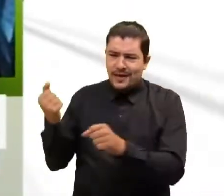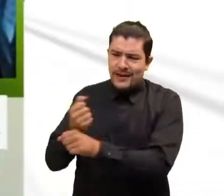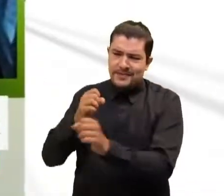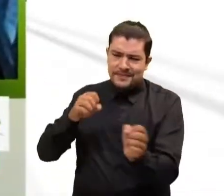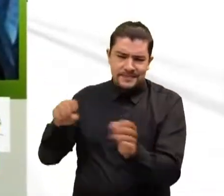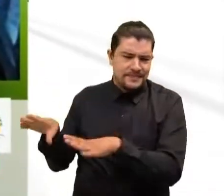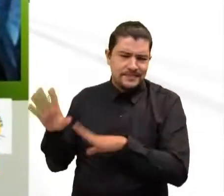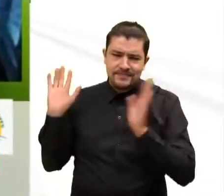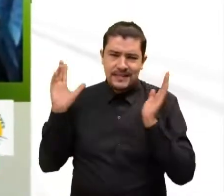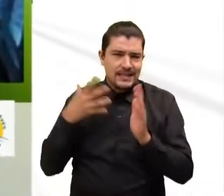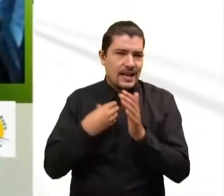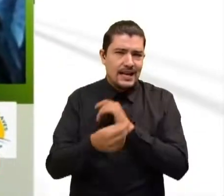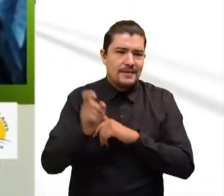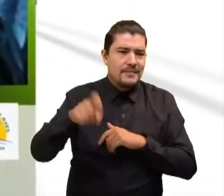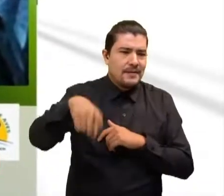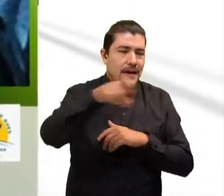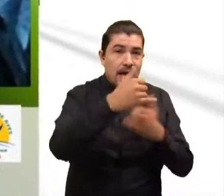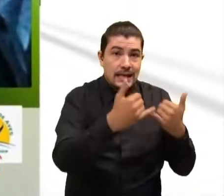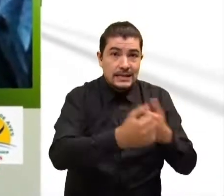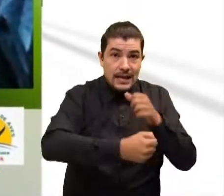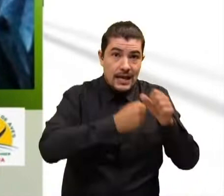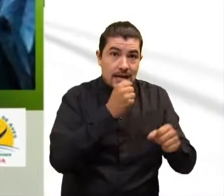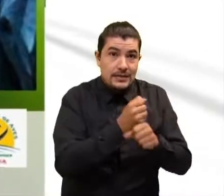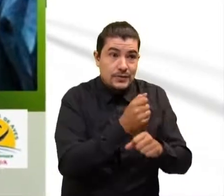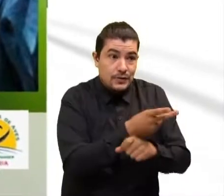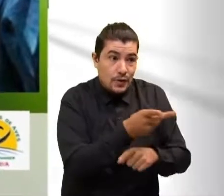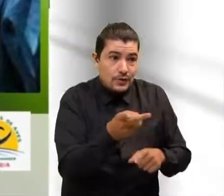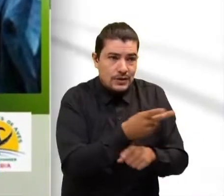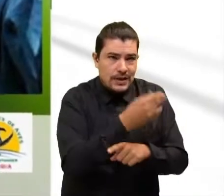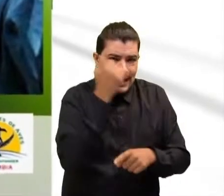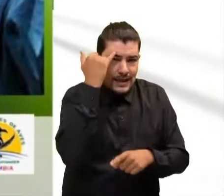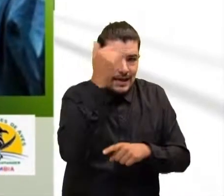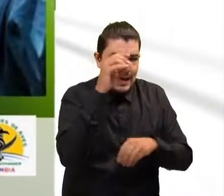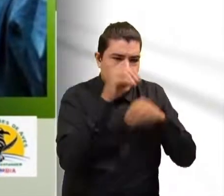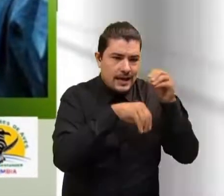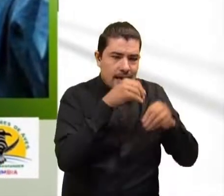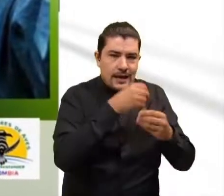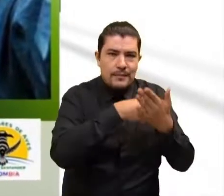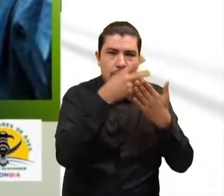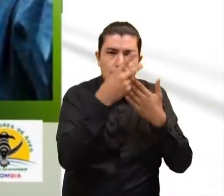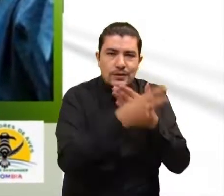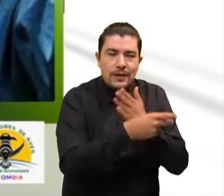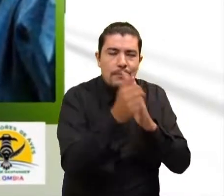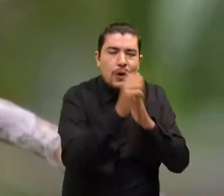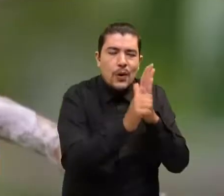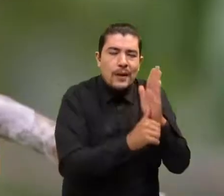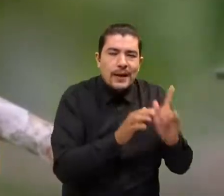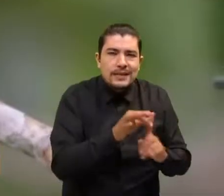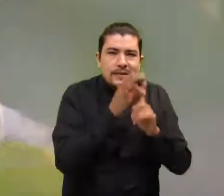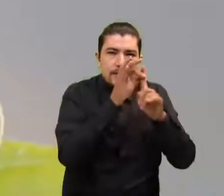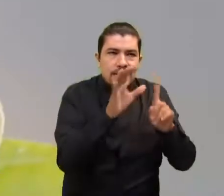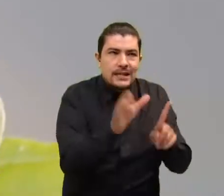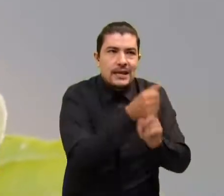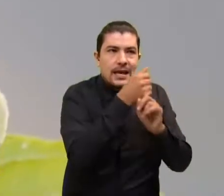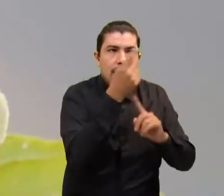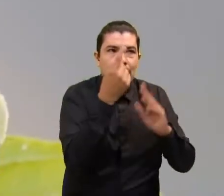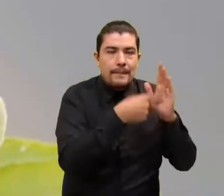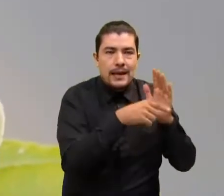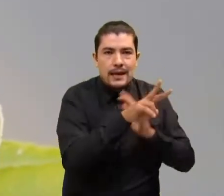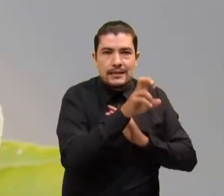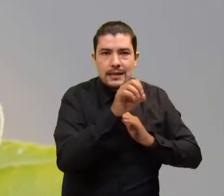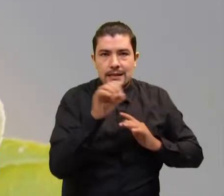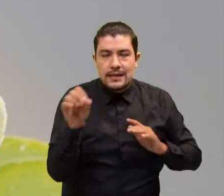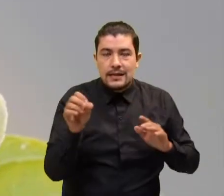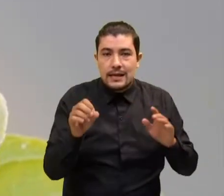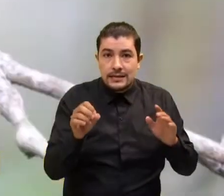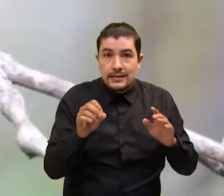ese año, Nicky Carrera y Mauricio Osa crearon un programa especial para encontrar a más de 1.700 especies de aves que